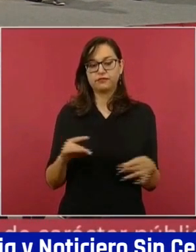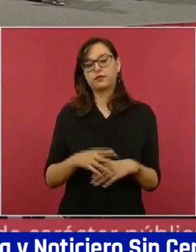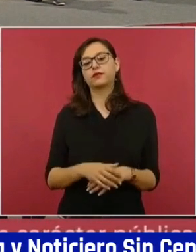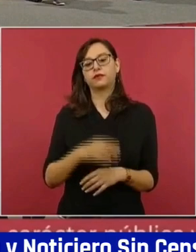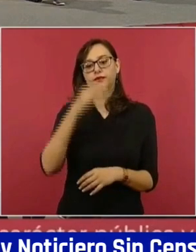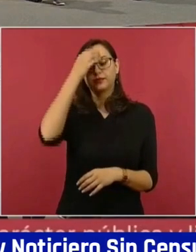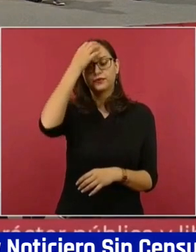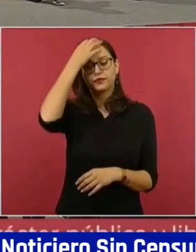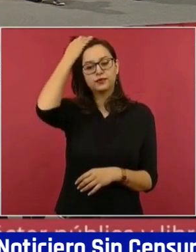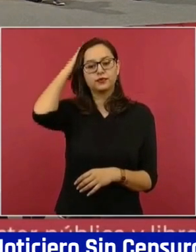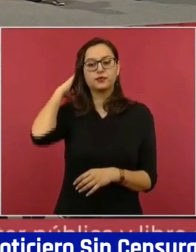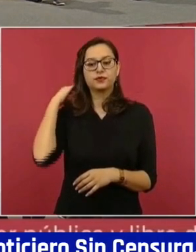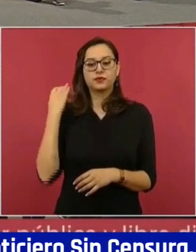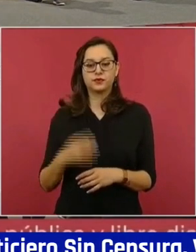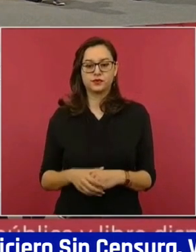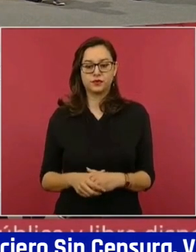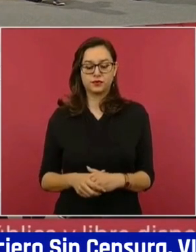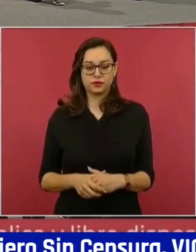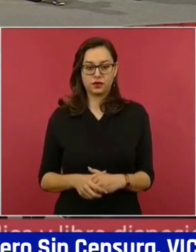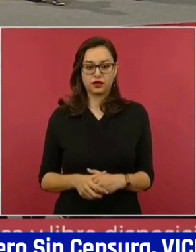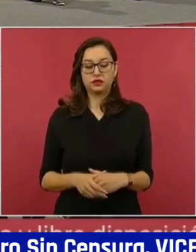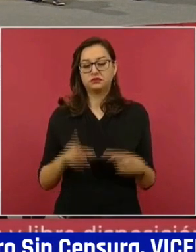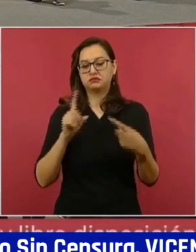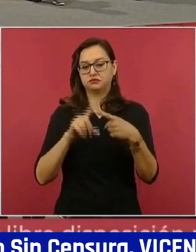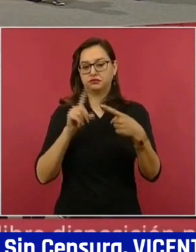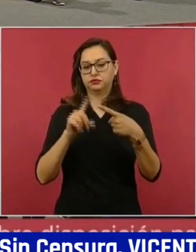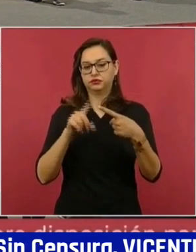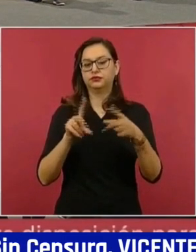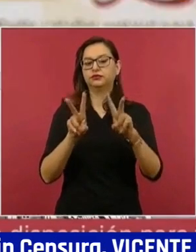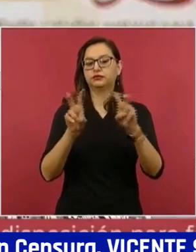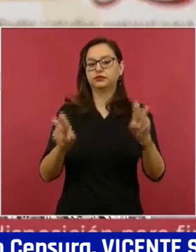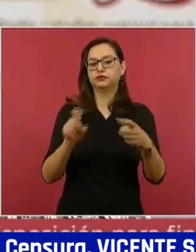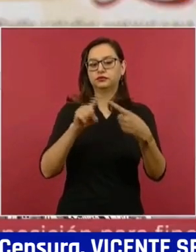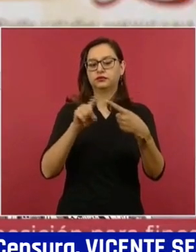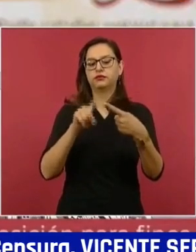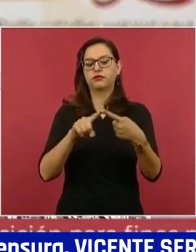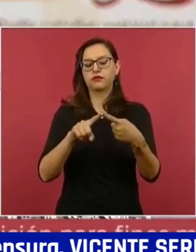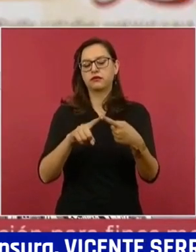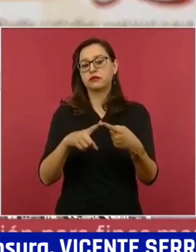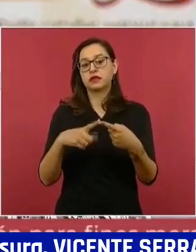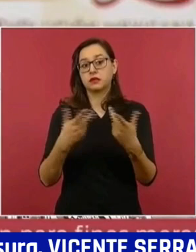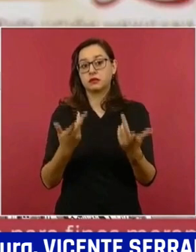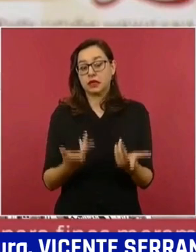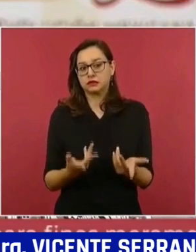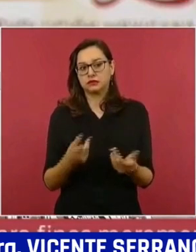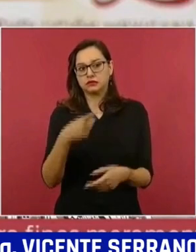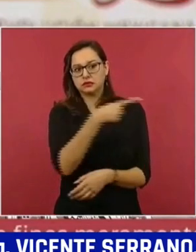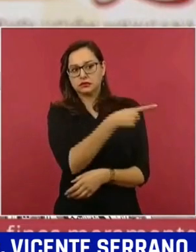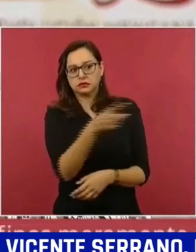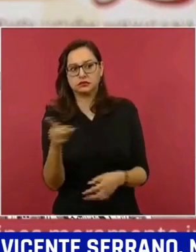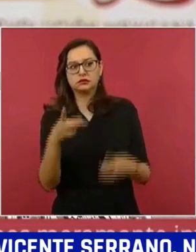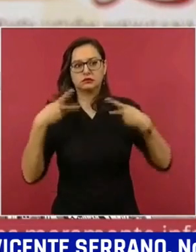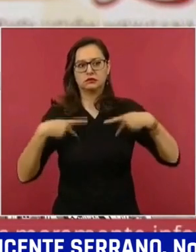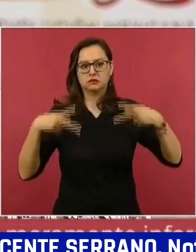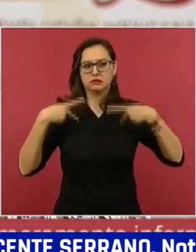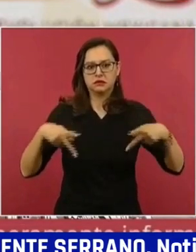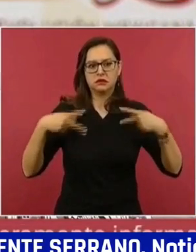48 departamentos por lo que deben ir de interés social por lo que el presidente dice nombre pues loretito se compró